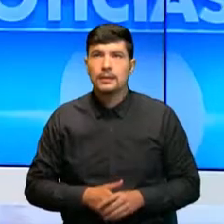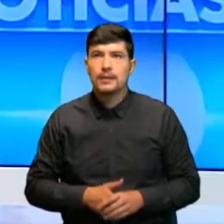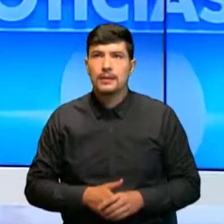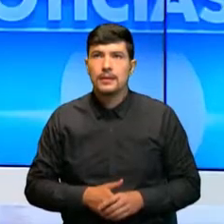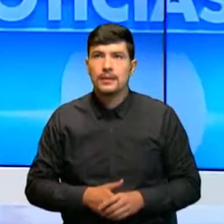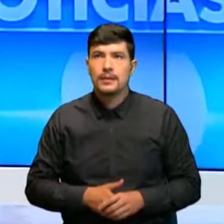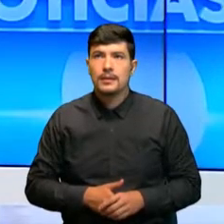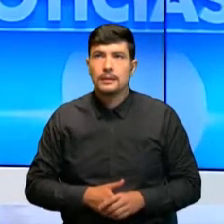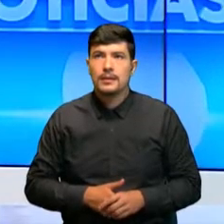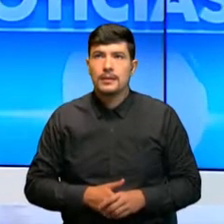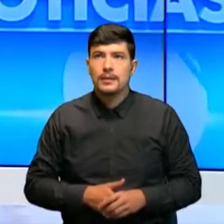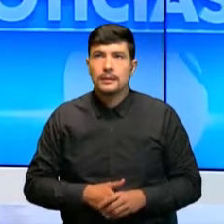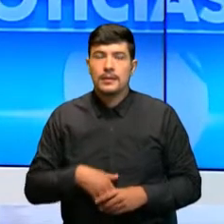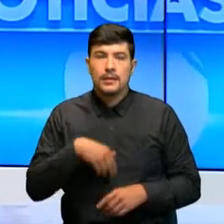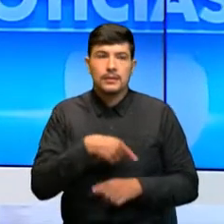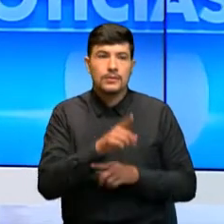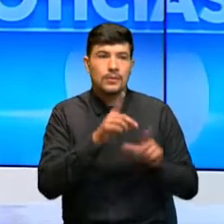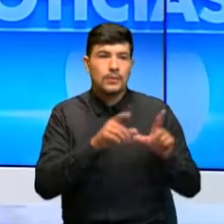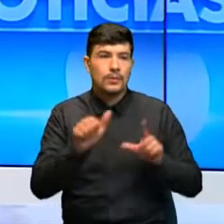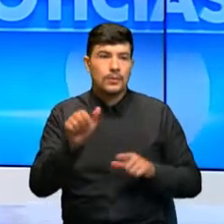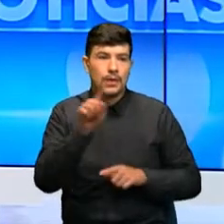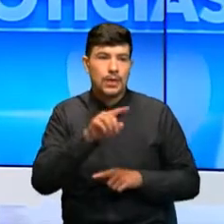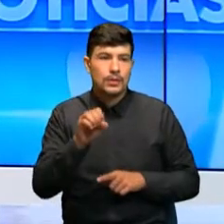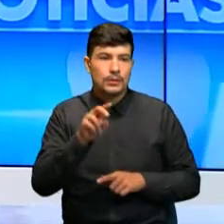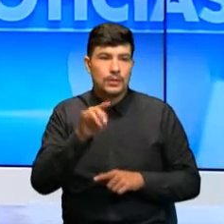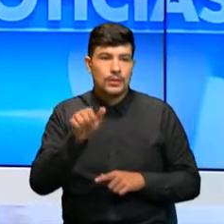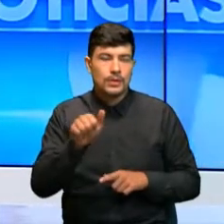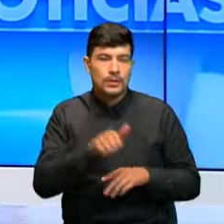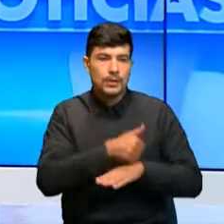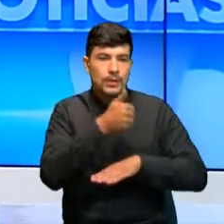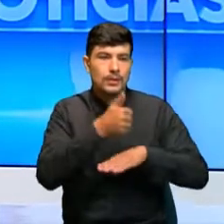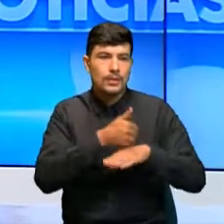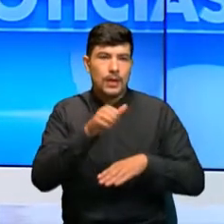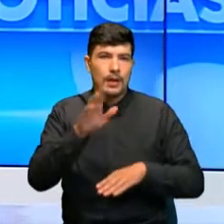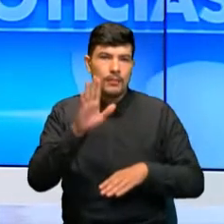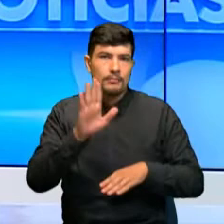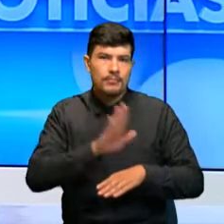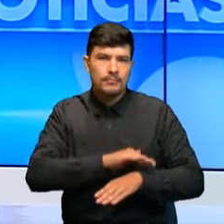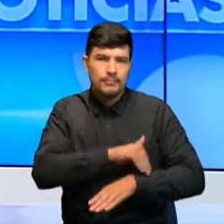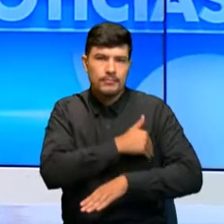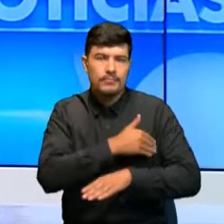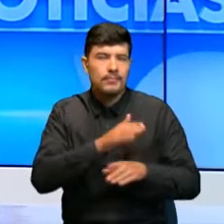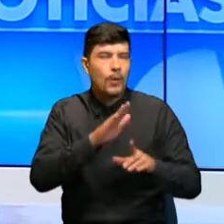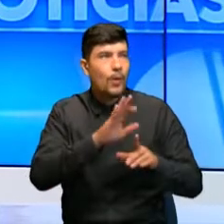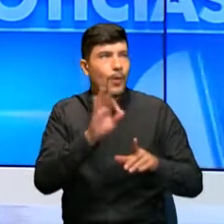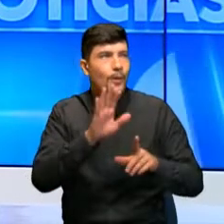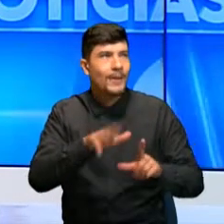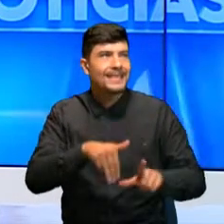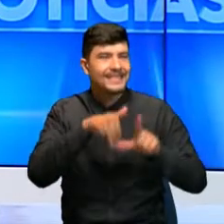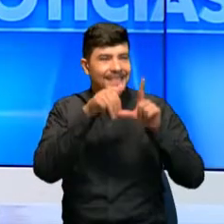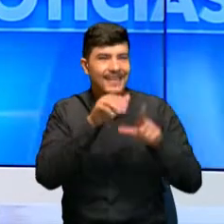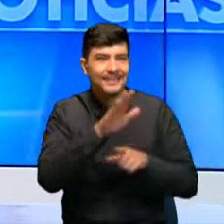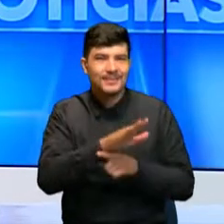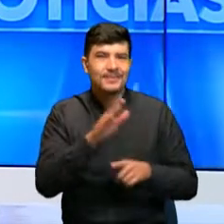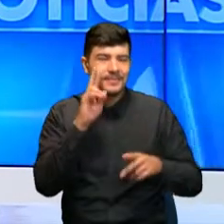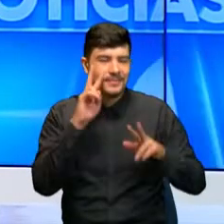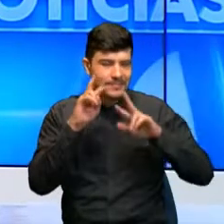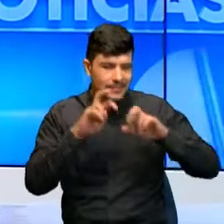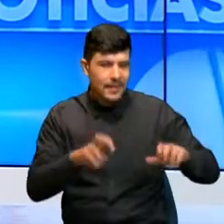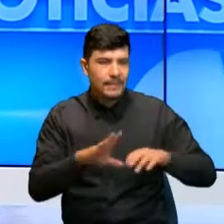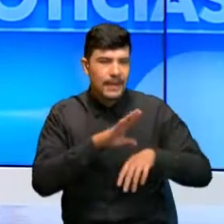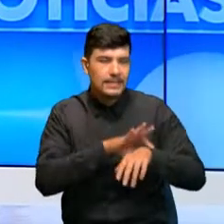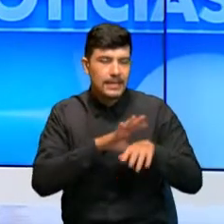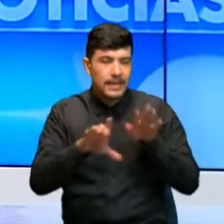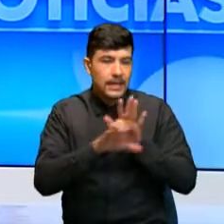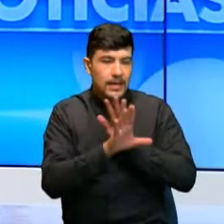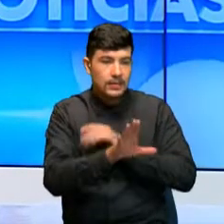Por otra parte, para la doctora Sonia Ayala, directora de la Maestría de Psicología Forense de la UDES, los exámenes realizados por Medicina Legal